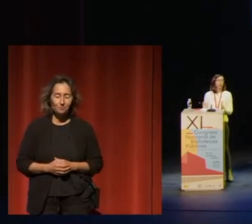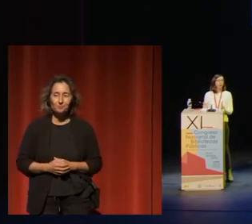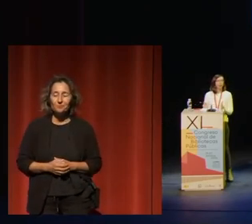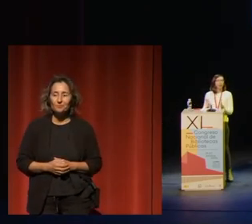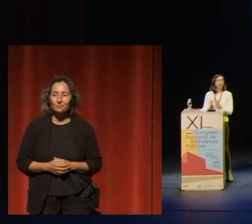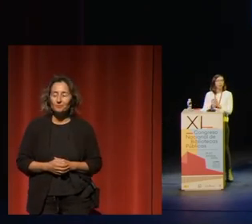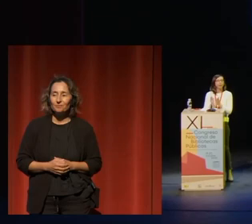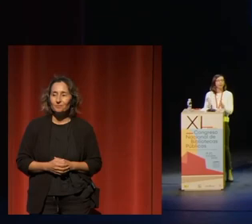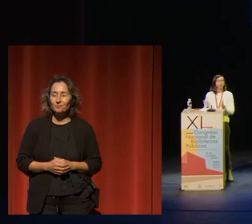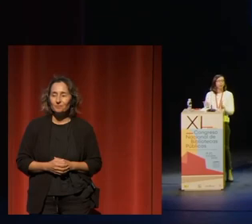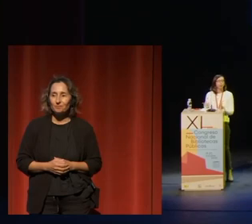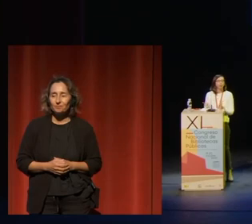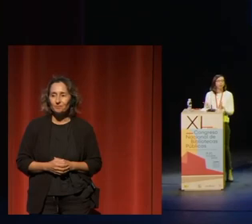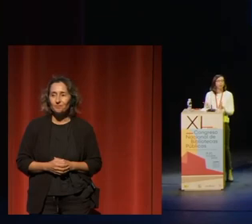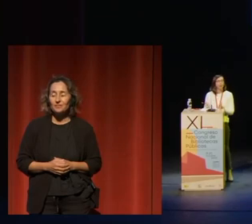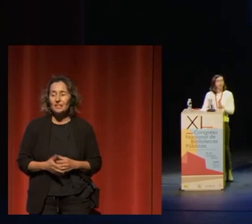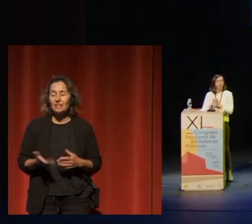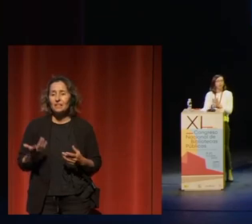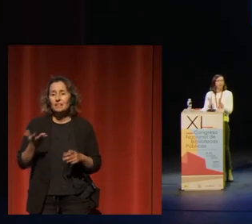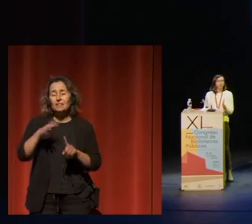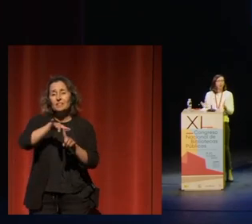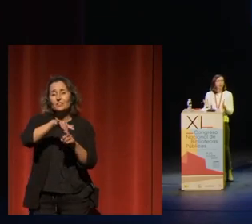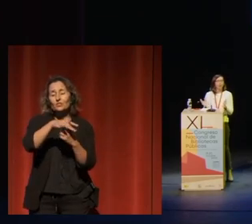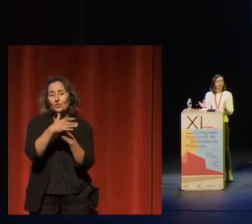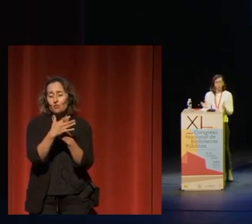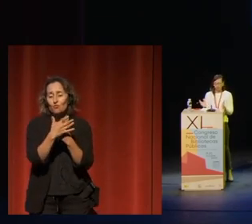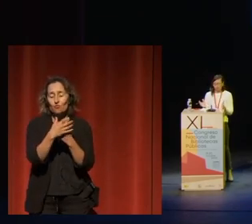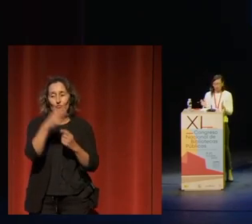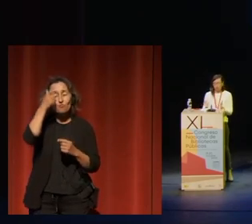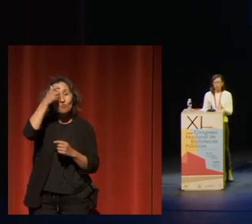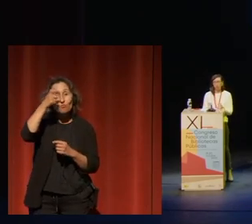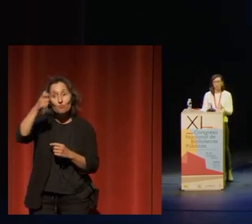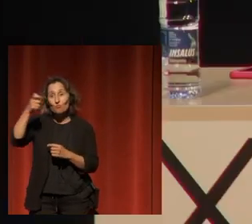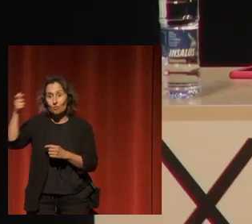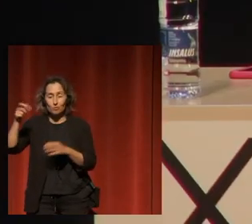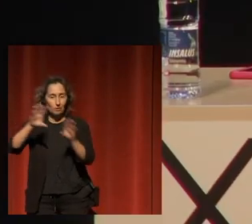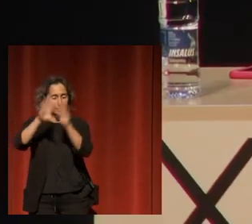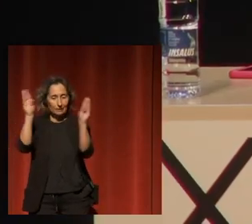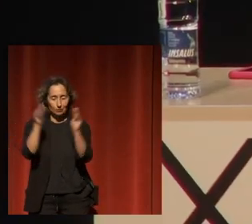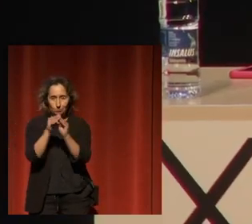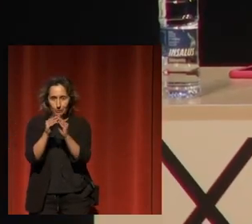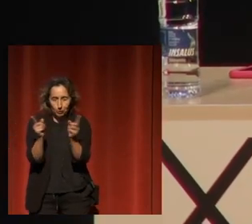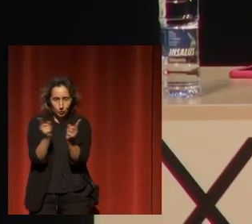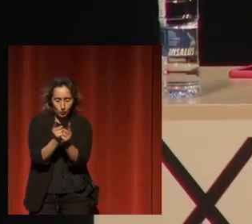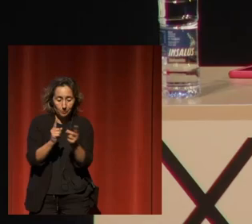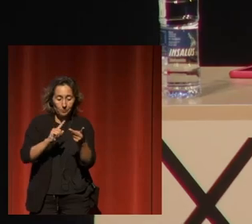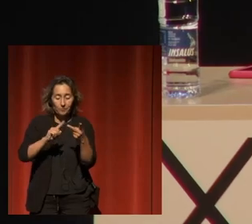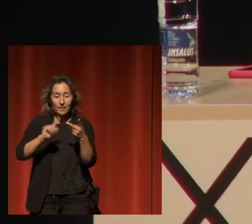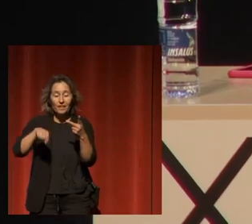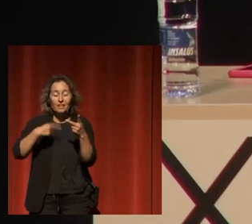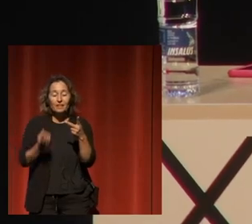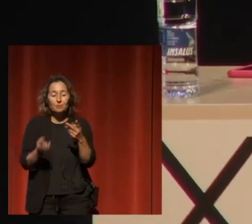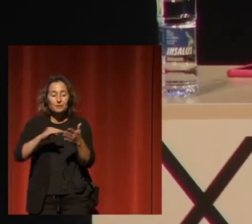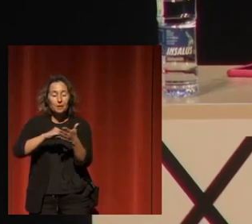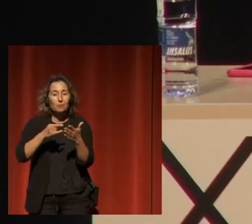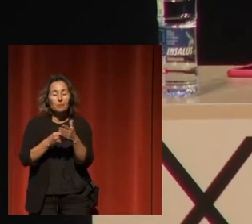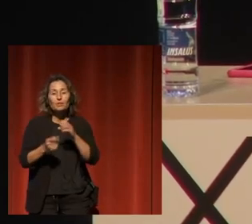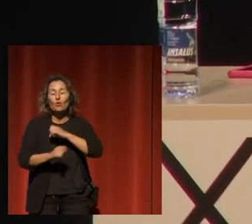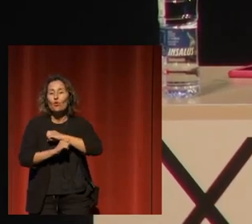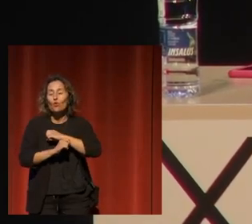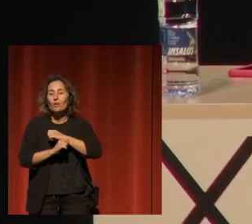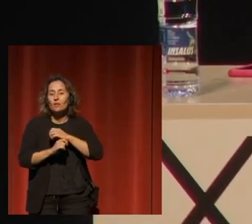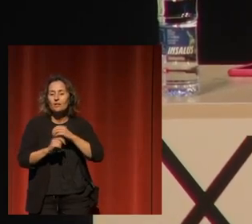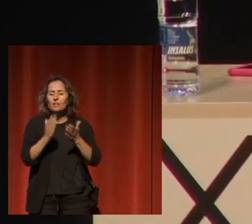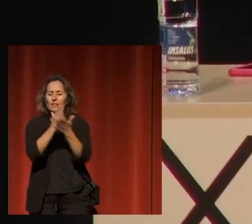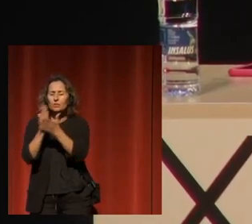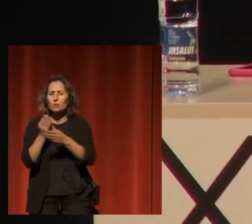pues vamos a comenzar con un pequeño contexto sobre las zonas Rurales muy rápidamente después vamos a explicar la metodología Cómo hemos realizado